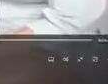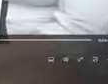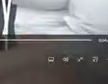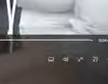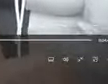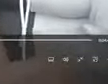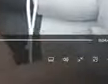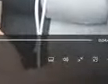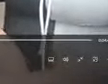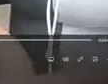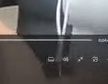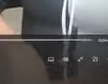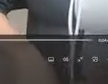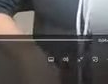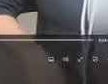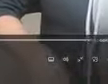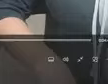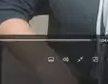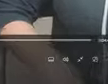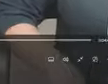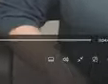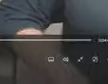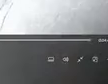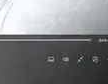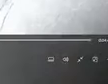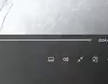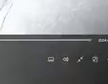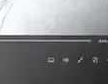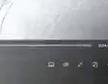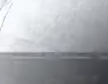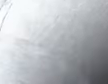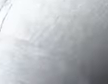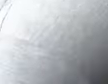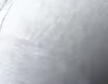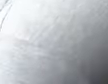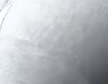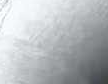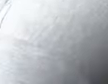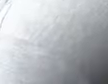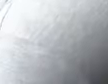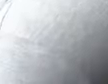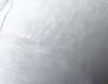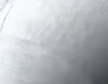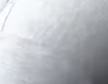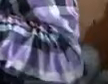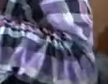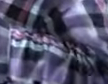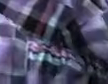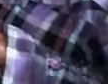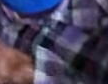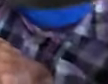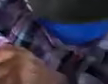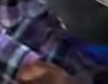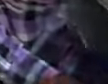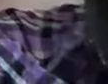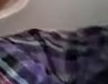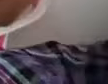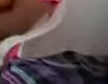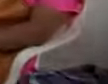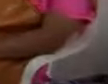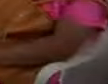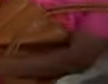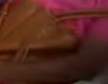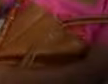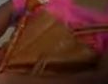población objeto, de 50 a 75 años afiliados. Desde la EPS se realizó evaluación y seguimiento a la toma de esta